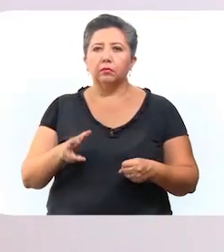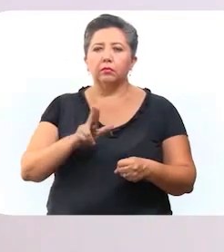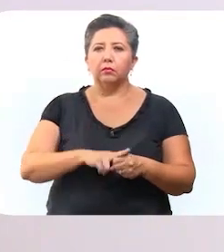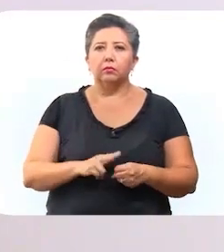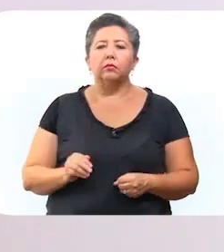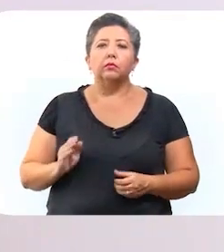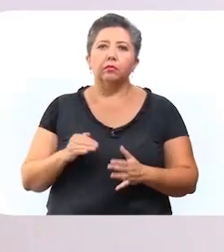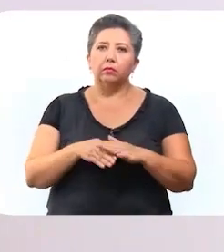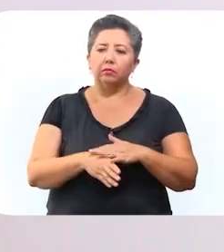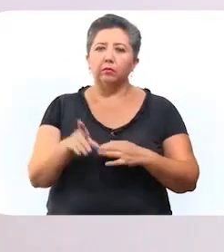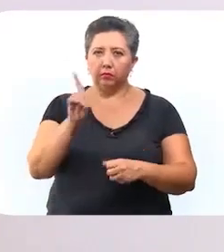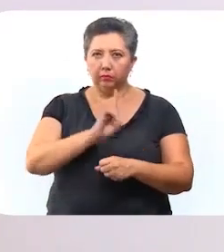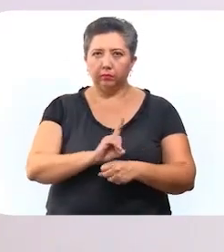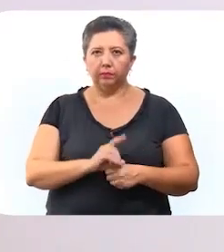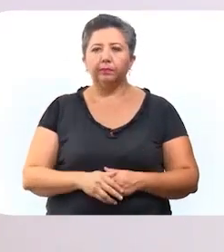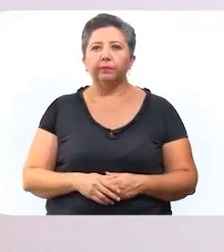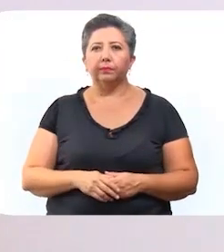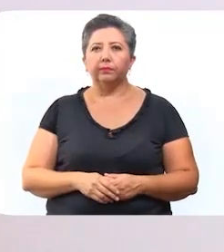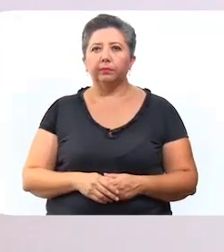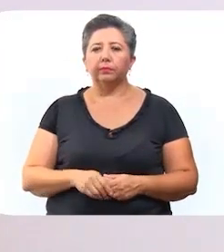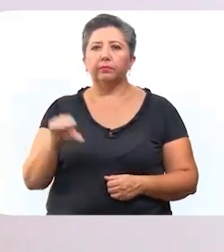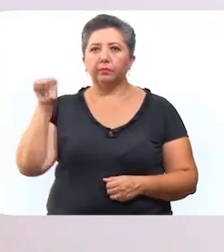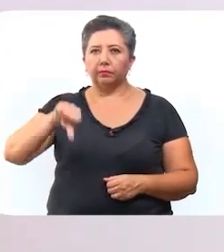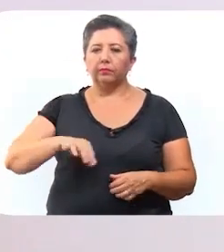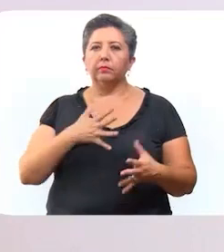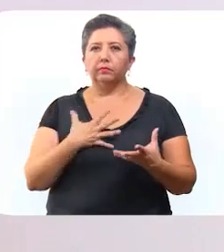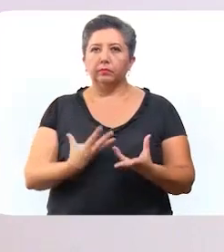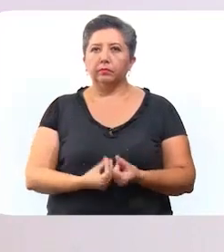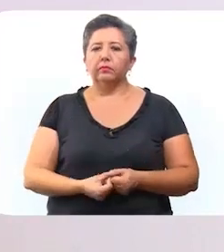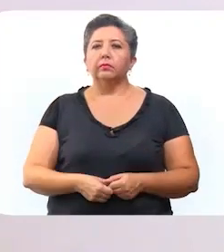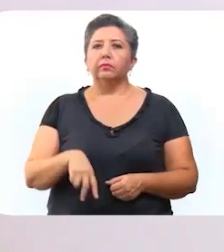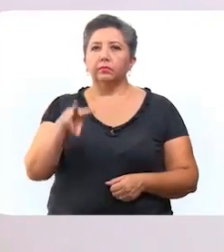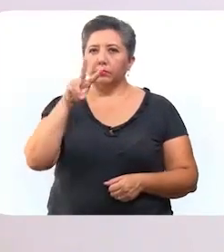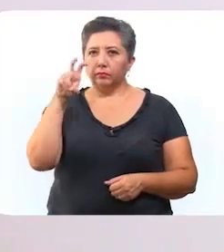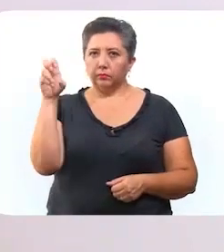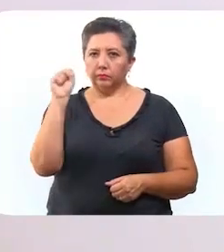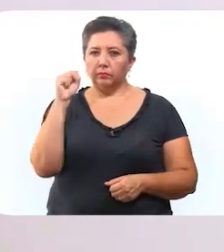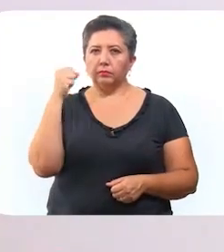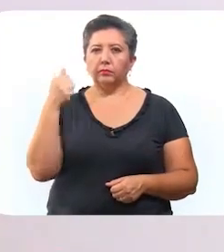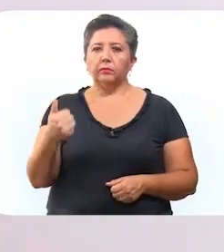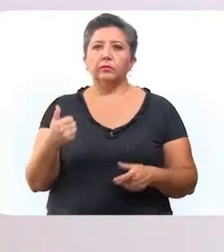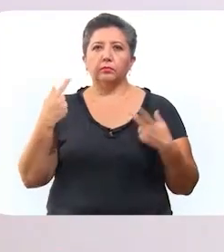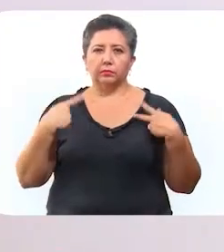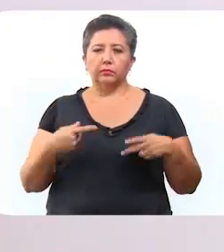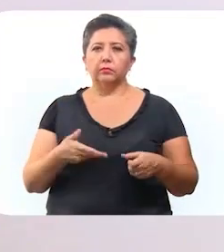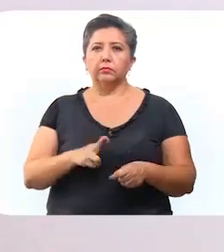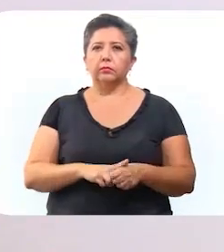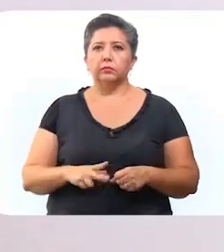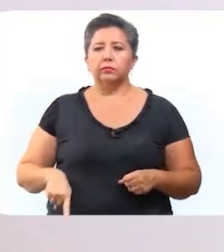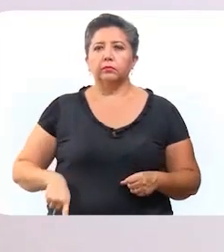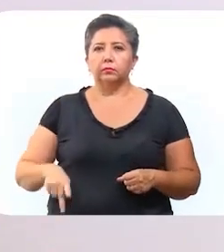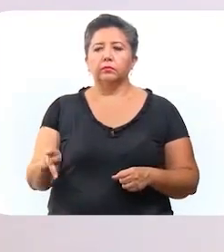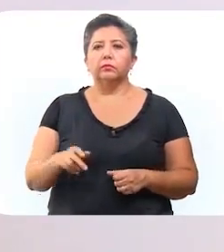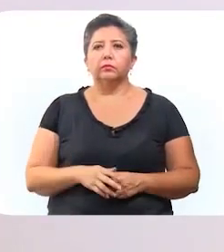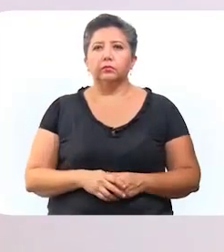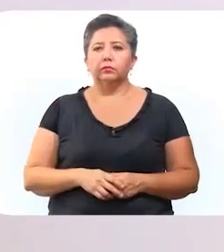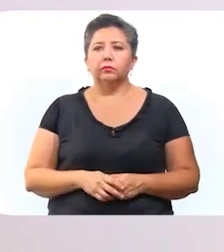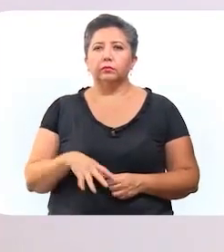ocupación hospitalaria y los ingresos diarios. El día de hoy tenemos 266 pacientes en hospitales